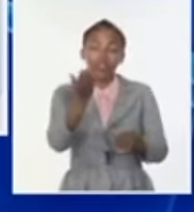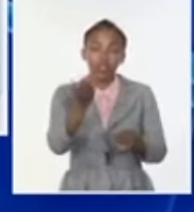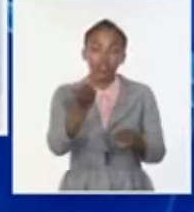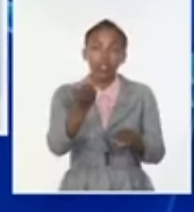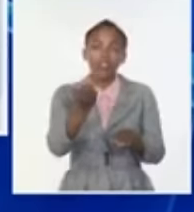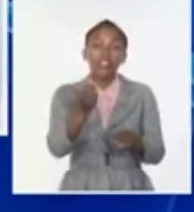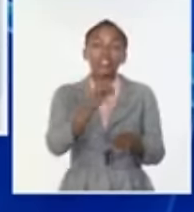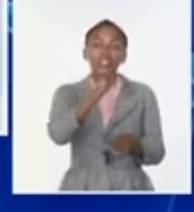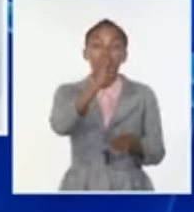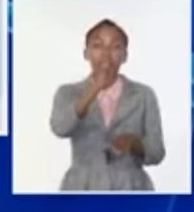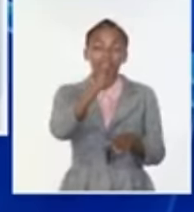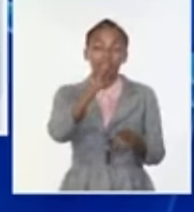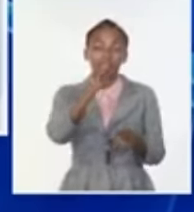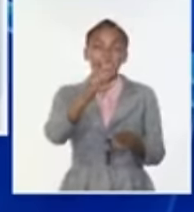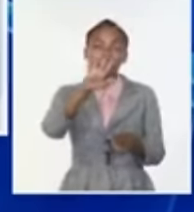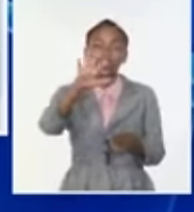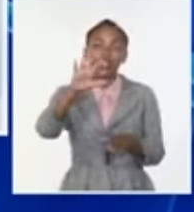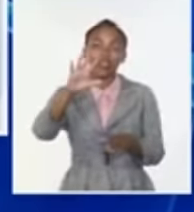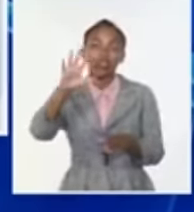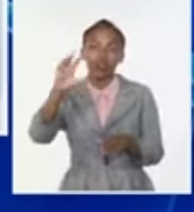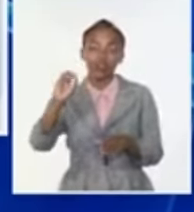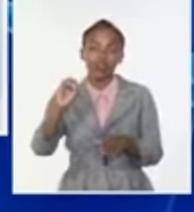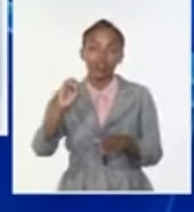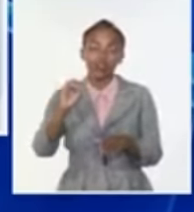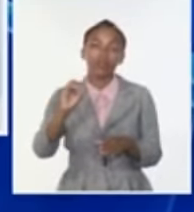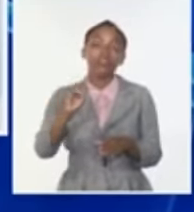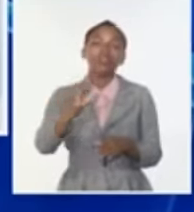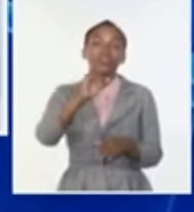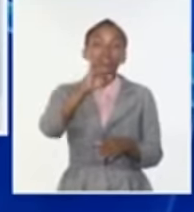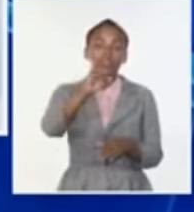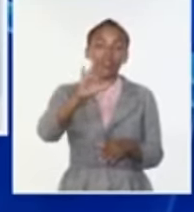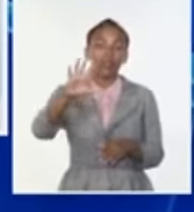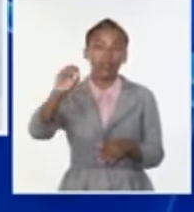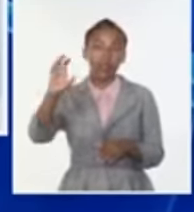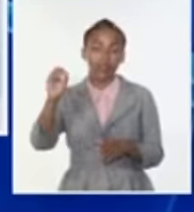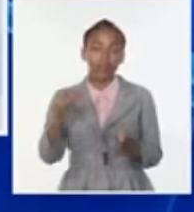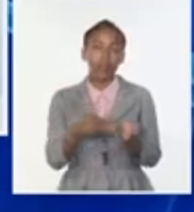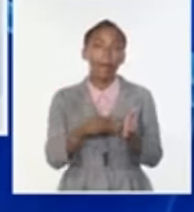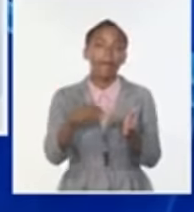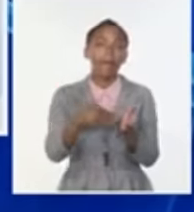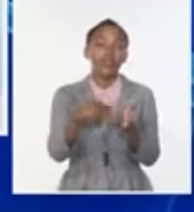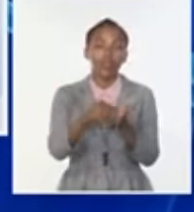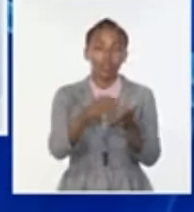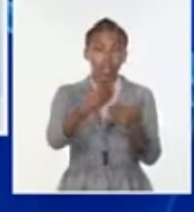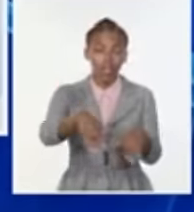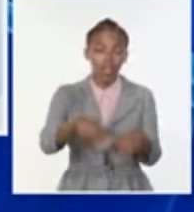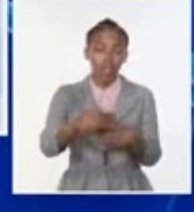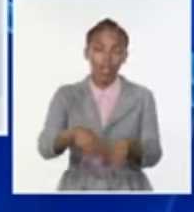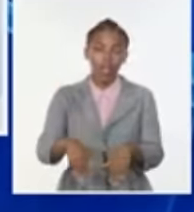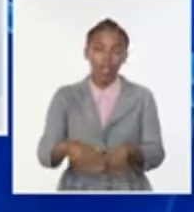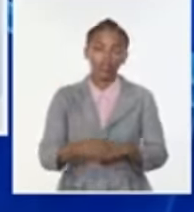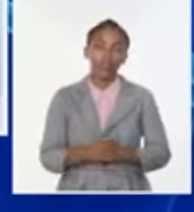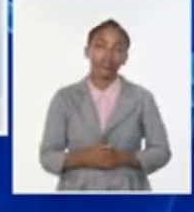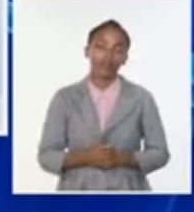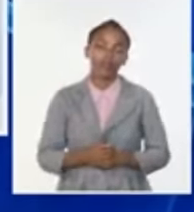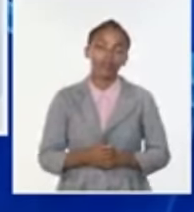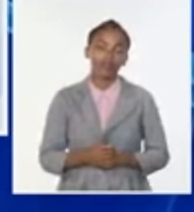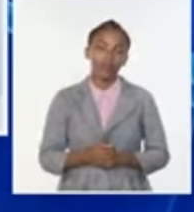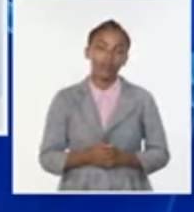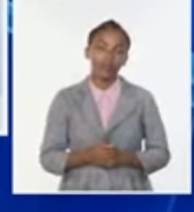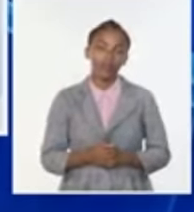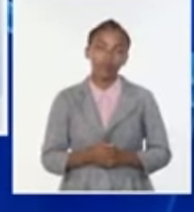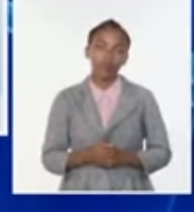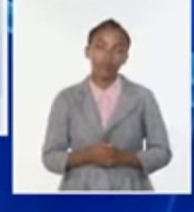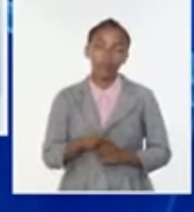de pesos en la calle. Y nosotros seguimos imprimiendo billetes y para la calle, imprimiendo billetes para la calle, y ellos no